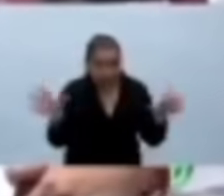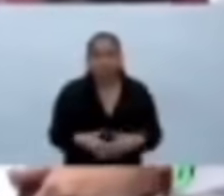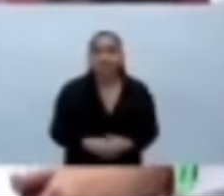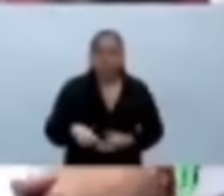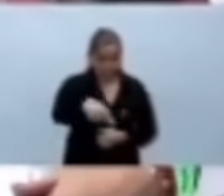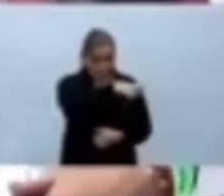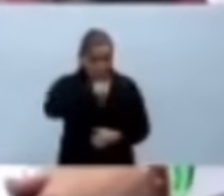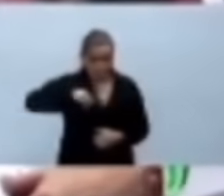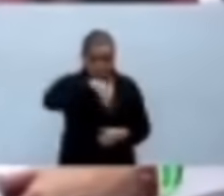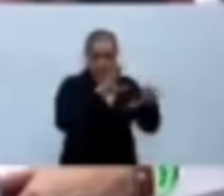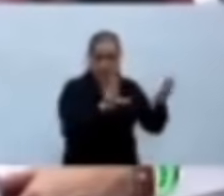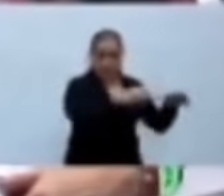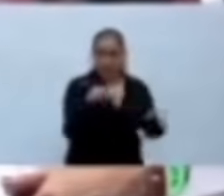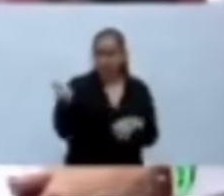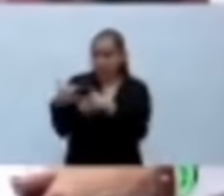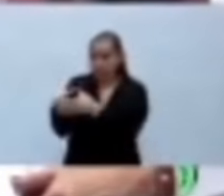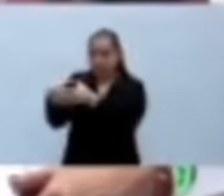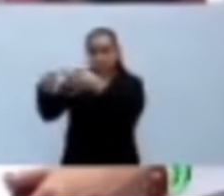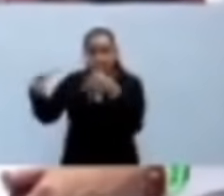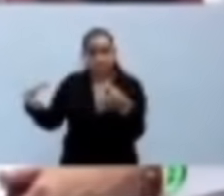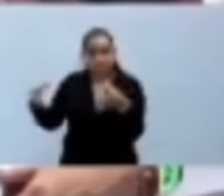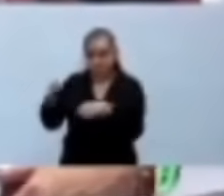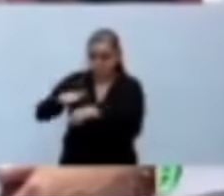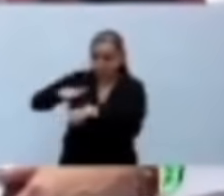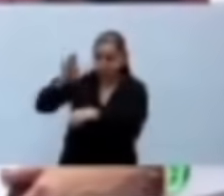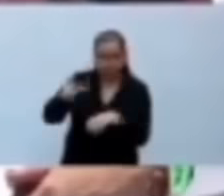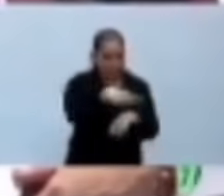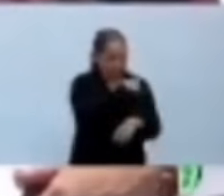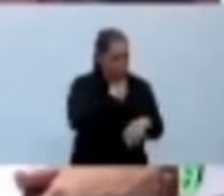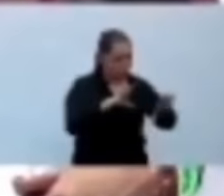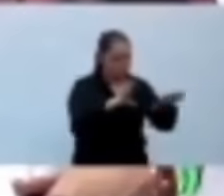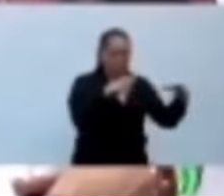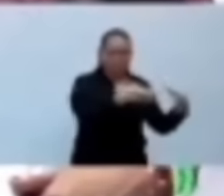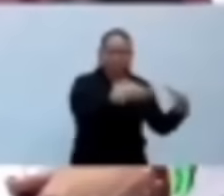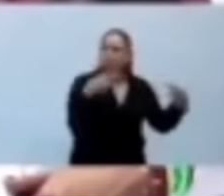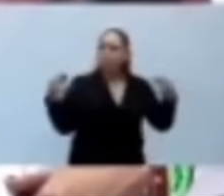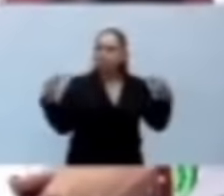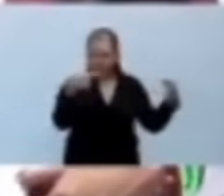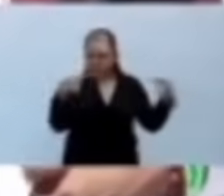apoyar a Xóchitl Gálvez. Amigos, con esto me despido. Ya sabes, si te gustó,